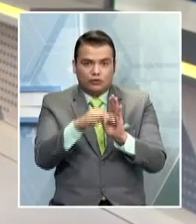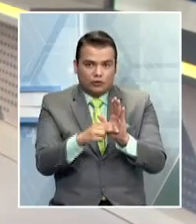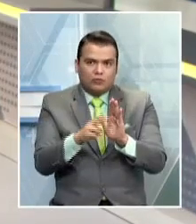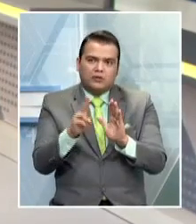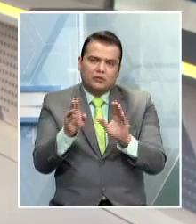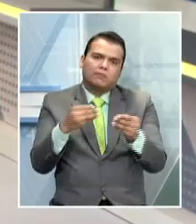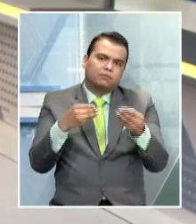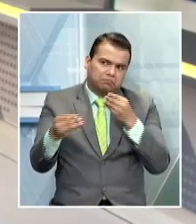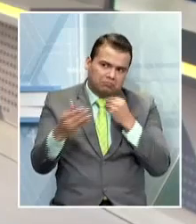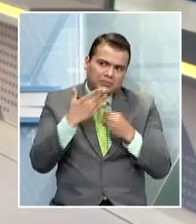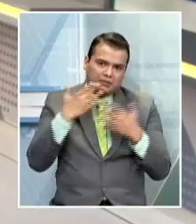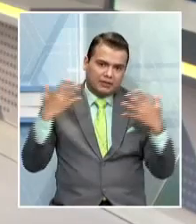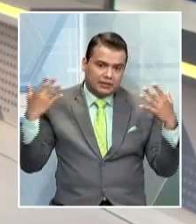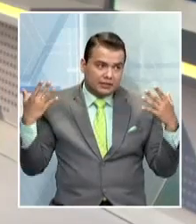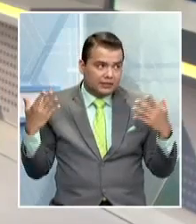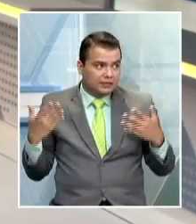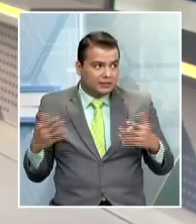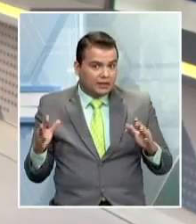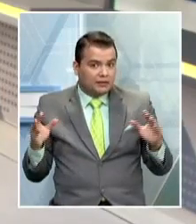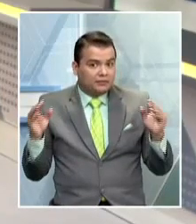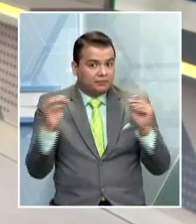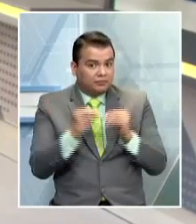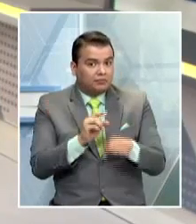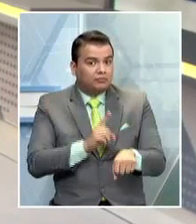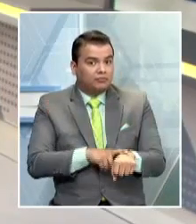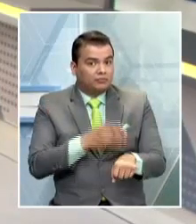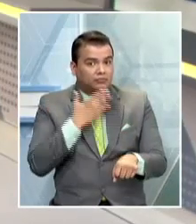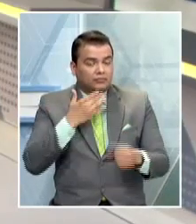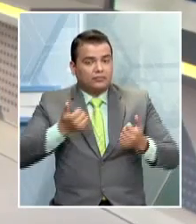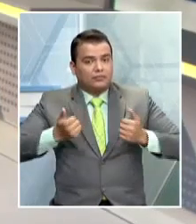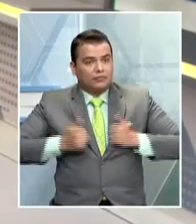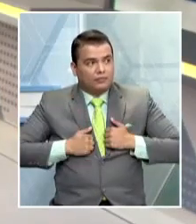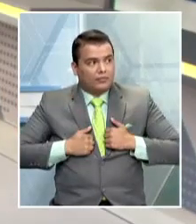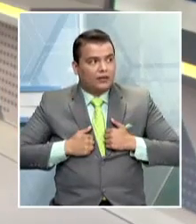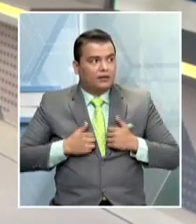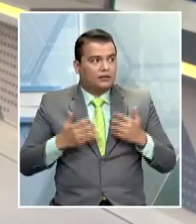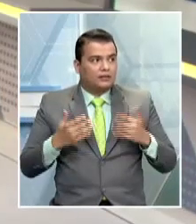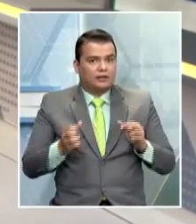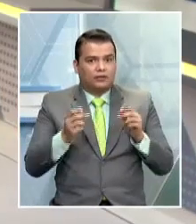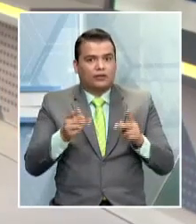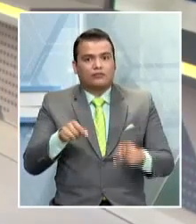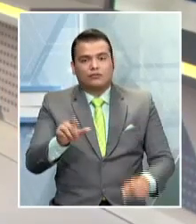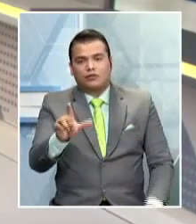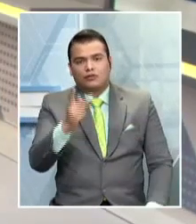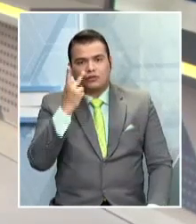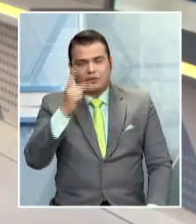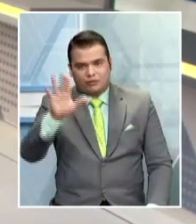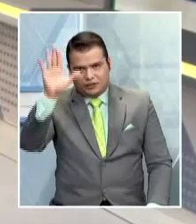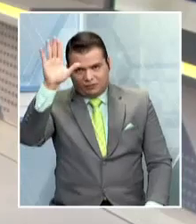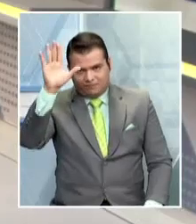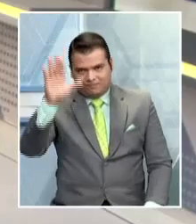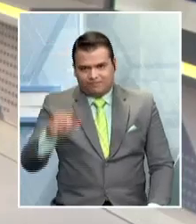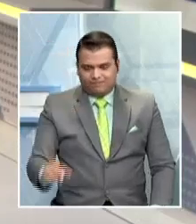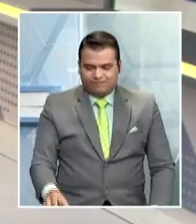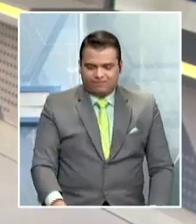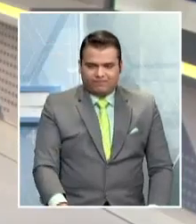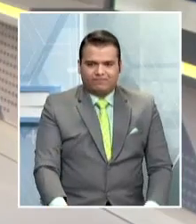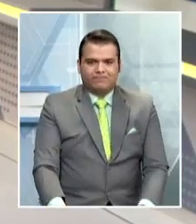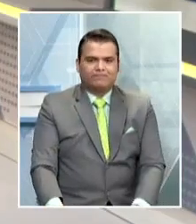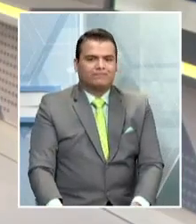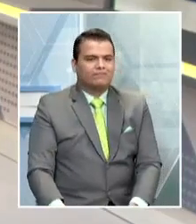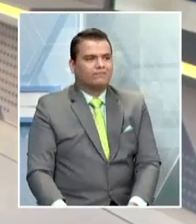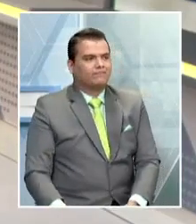un poco flexibles. Claro que sí, bueno, que la sepan aprovechar los caleños y los vallecaucanos. Nos vemos el próximo lunes. Feliz fin de semana. Chao.